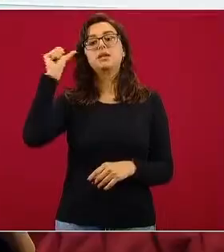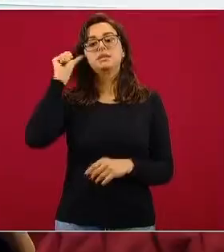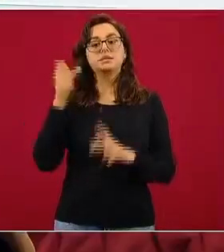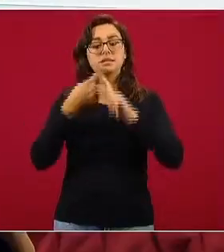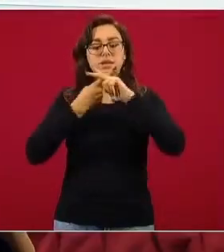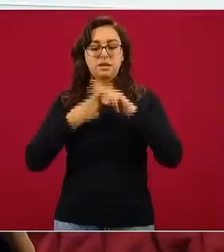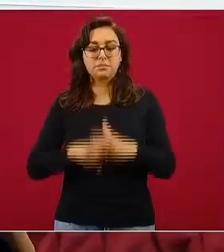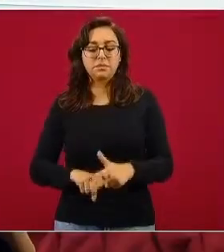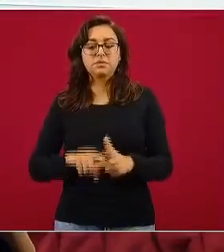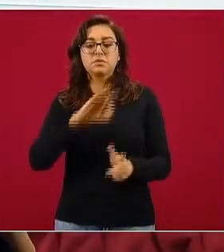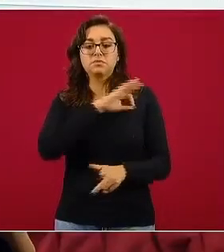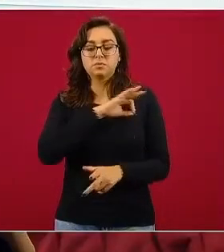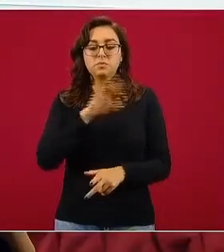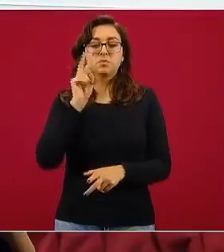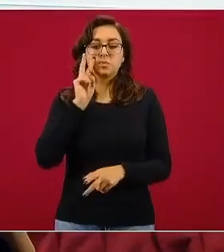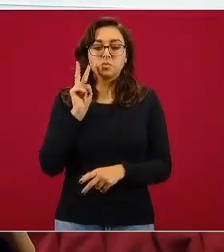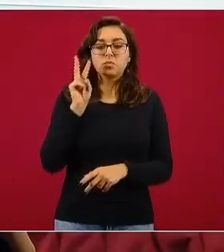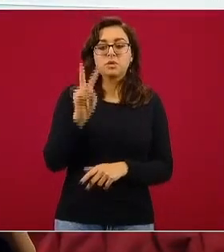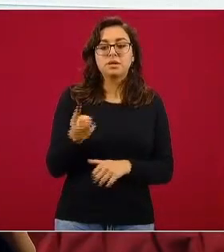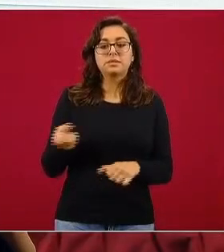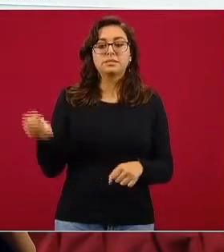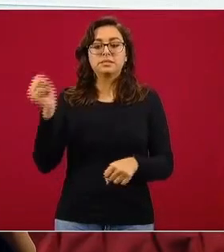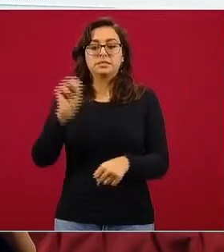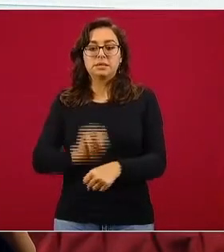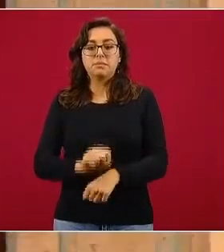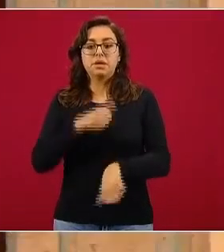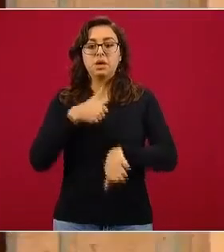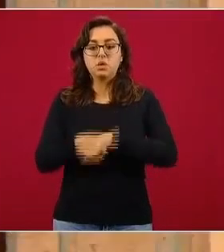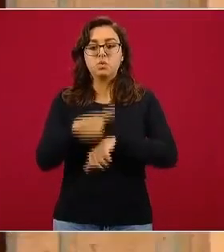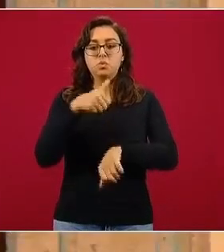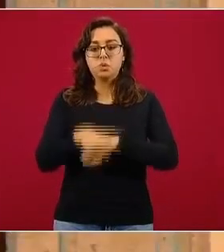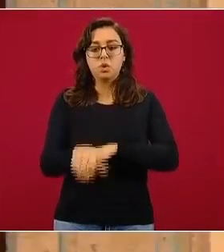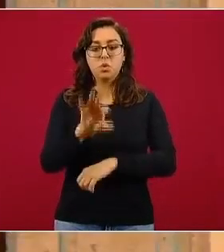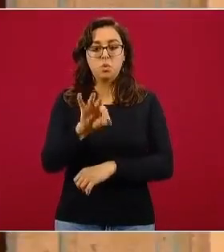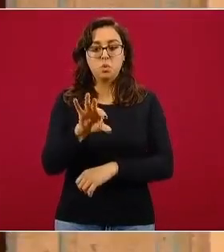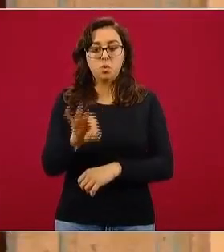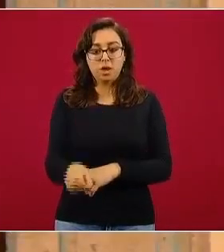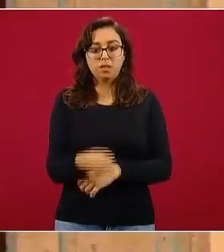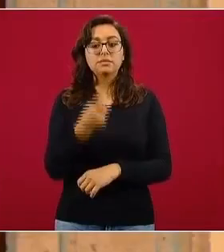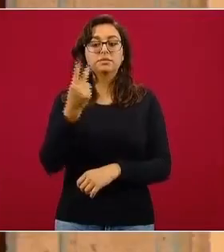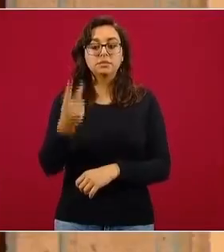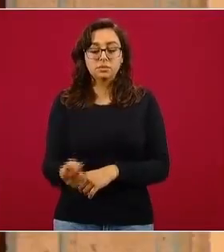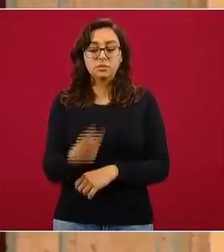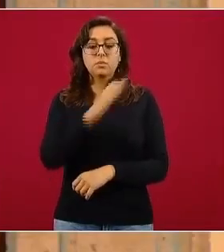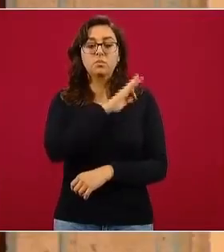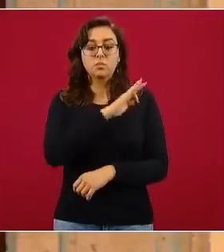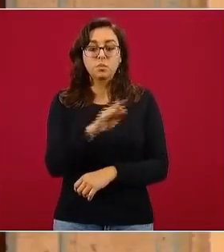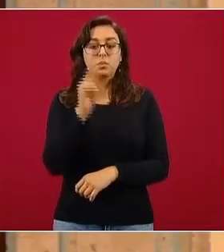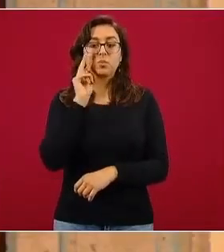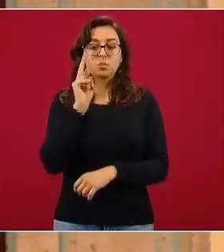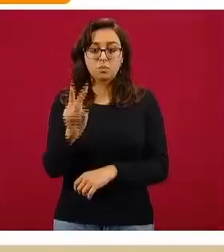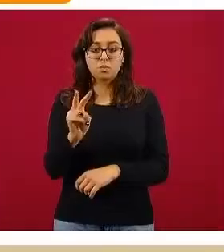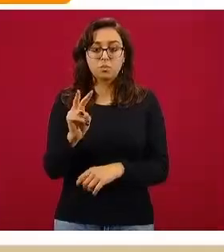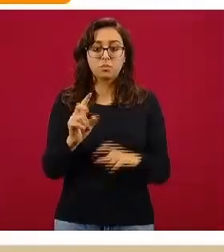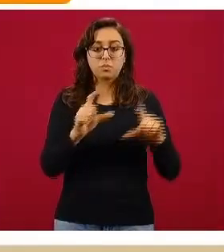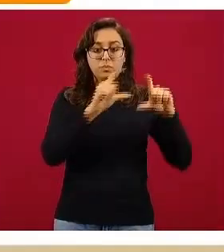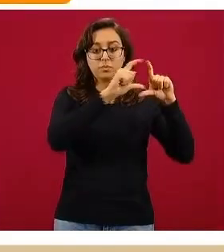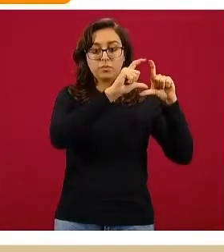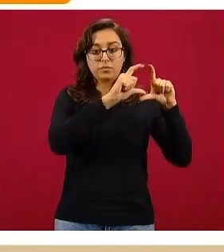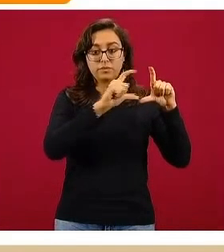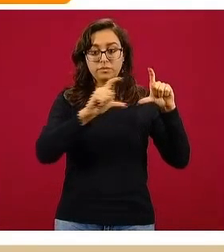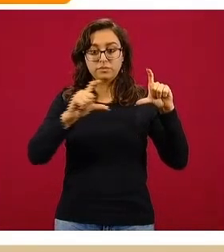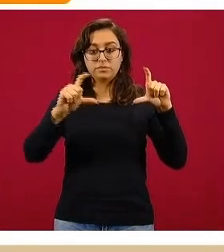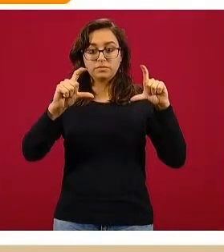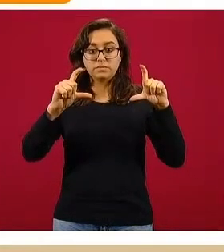ya a ver el comportamiento de la semana epidemiológica 42. Como podemos ver, la altura de la semana